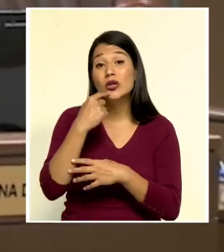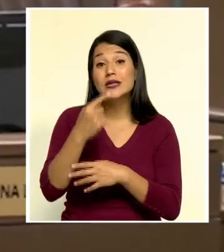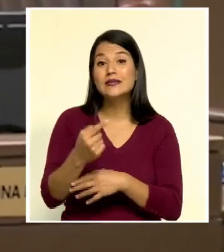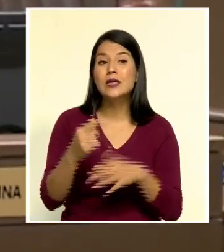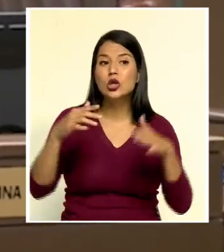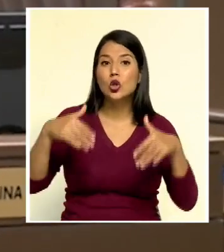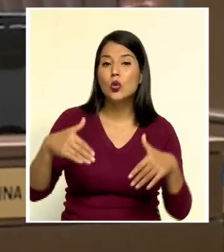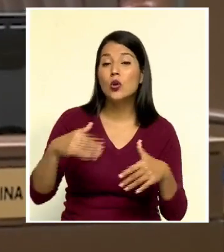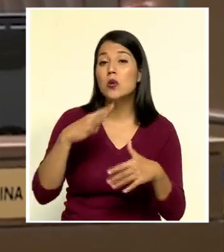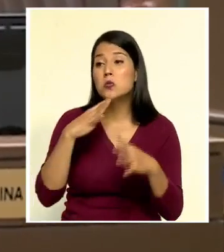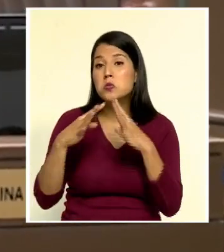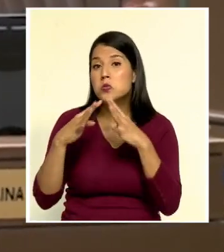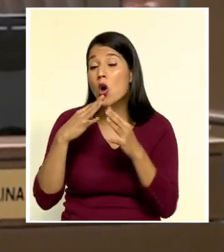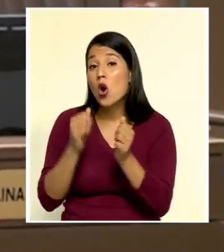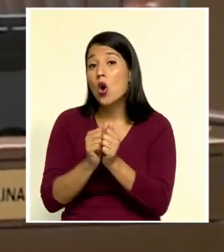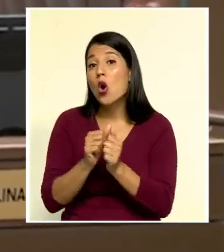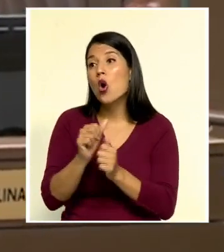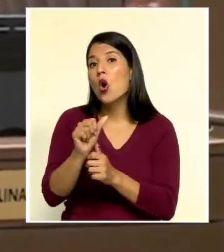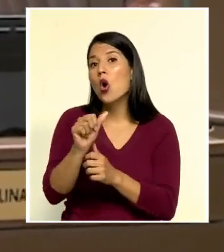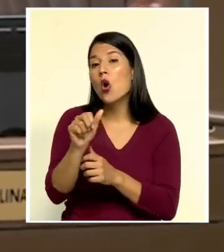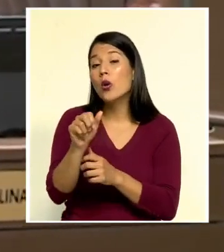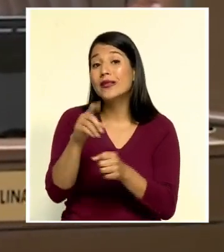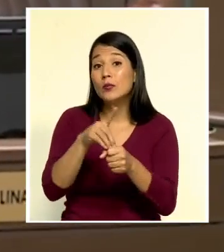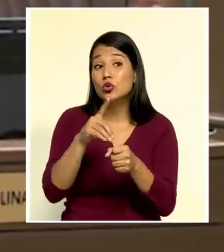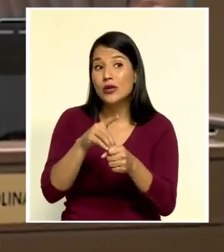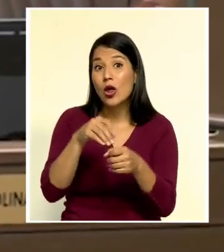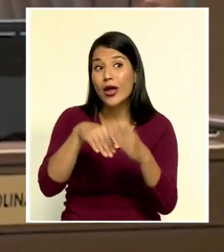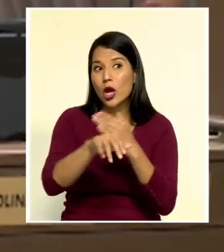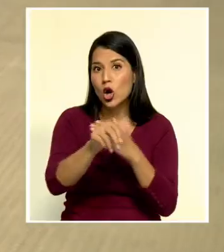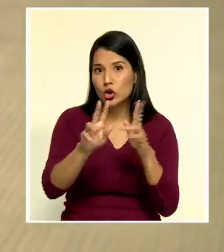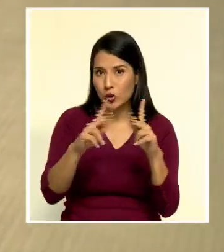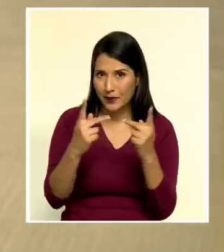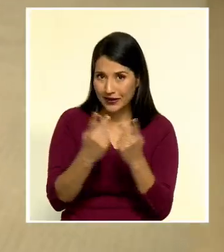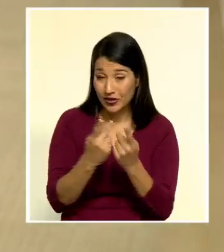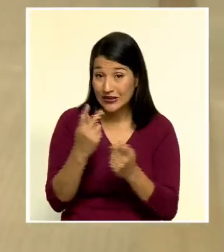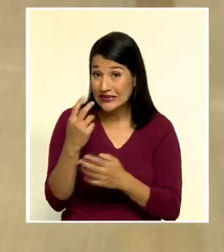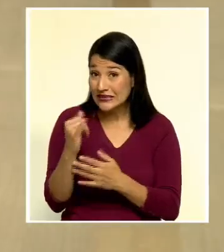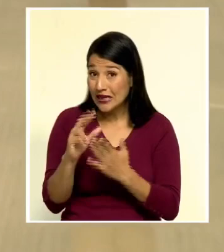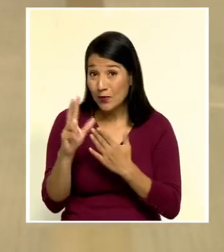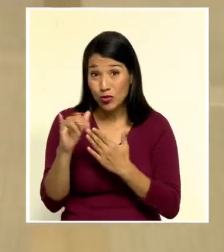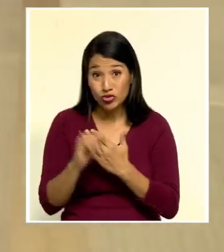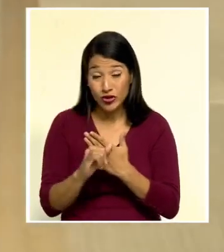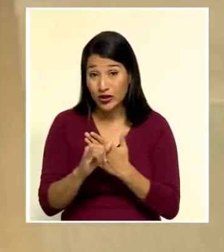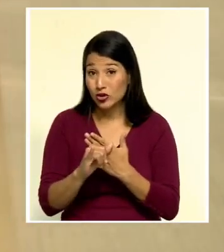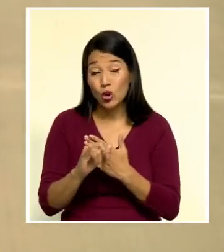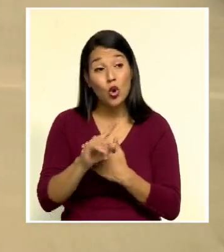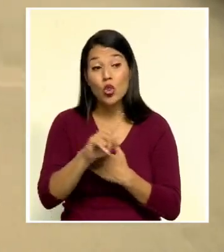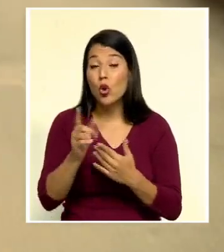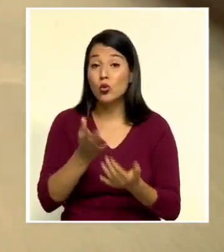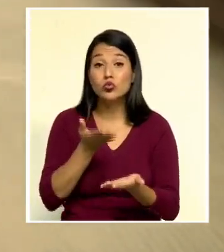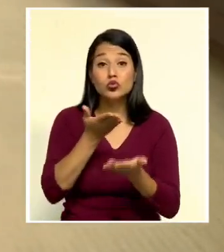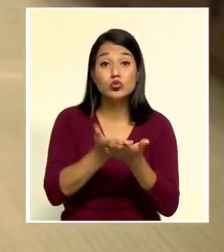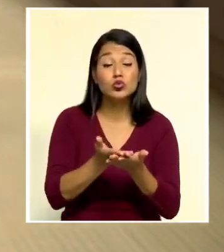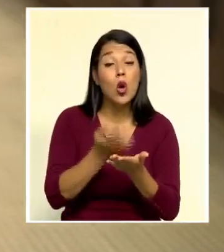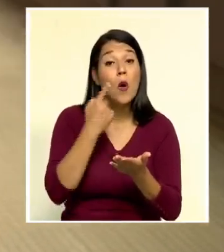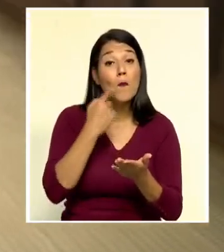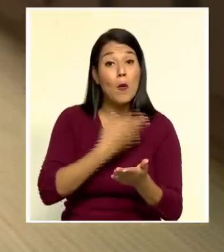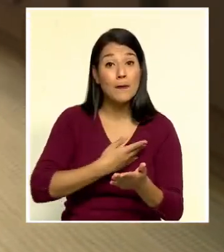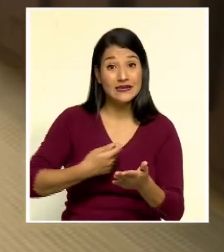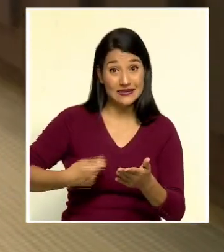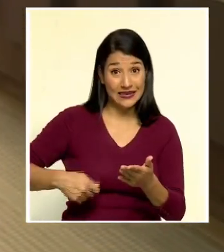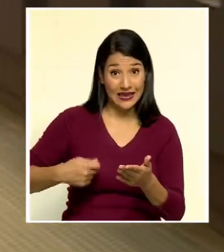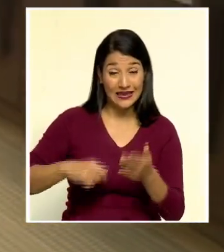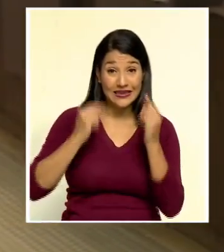lo ha conversado con integrantes de otras bancadas. Si el proyecto no es convocado por el presidente electo, deberá esperar a las sesiones ordinarias